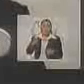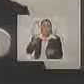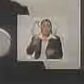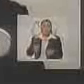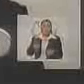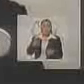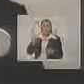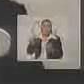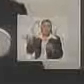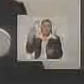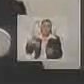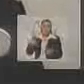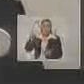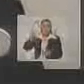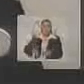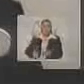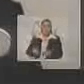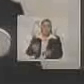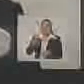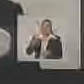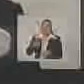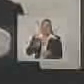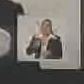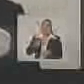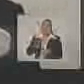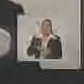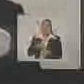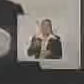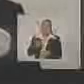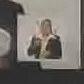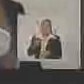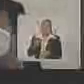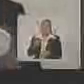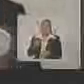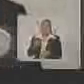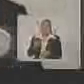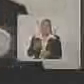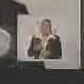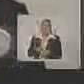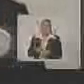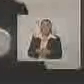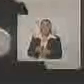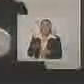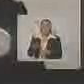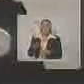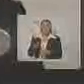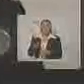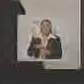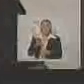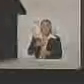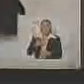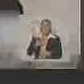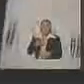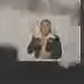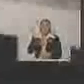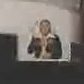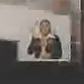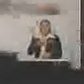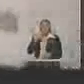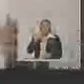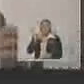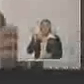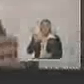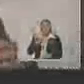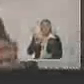Nacional, Cristian von Rüegg. Y no está aquí. No está aquí con nosotros y ante ustedes porque tiene miedo. Cristian